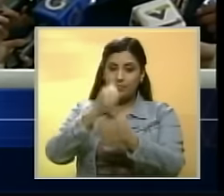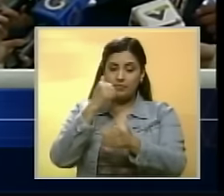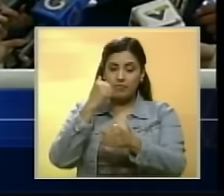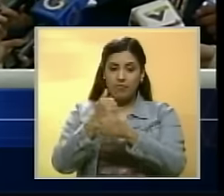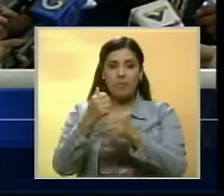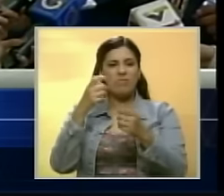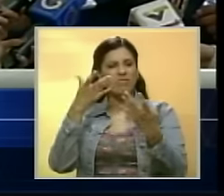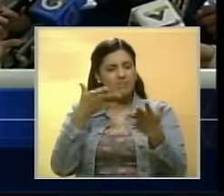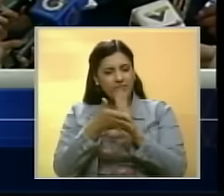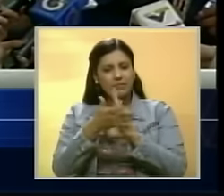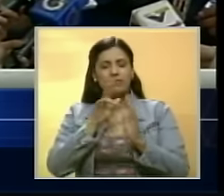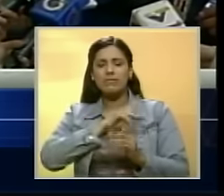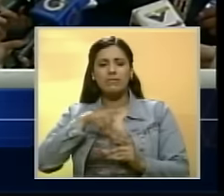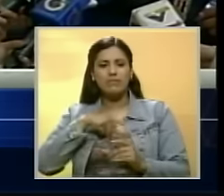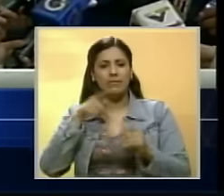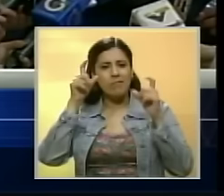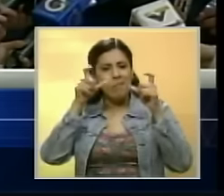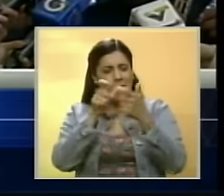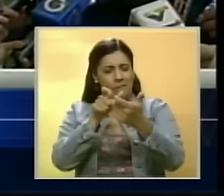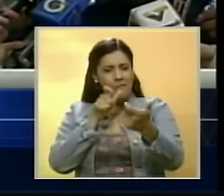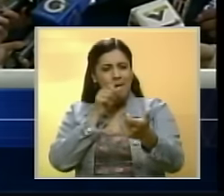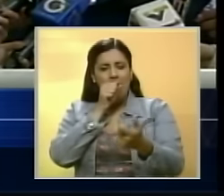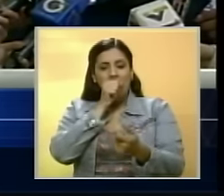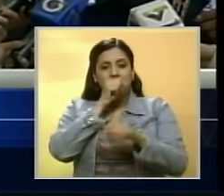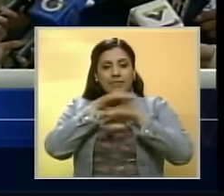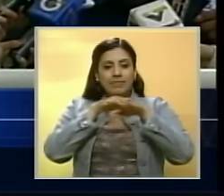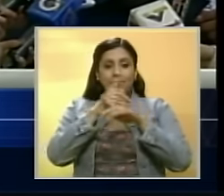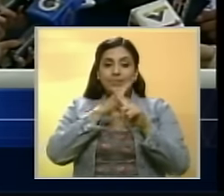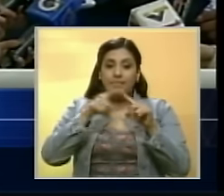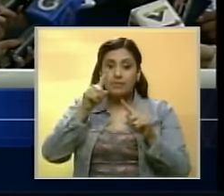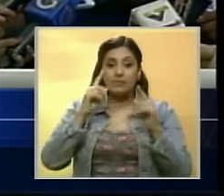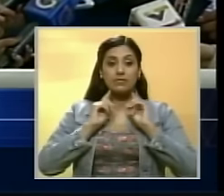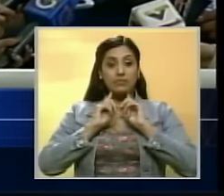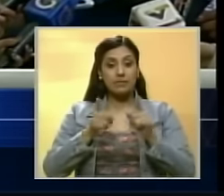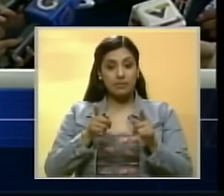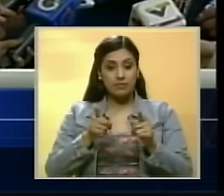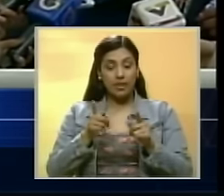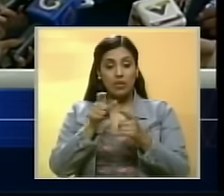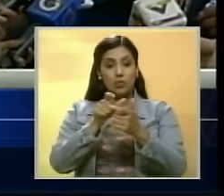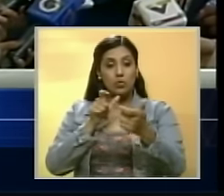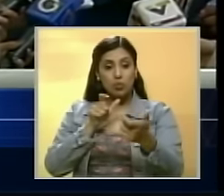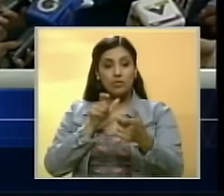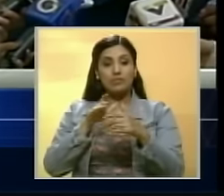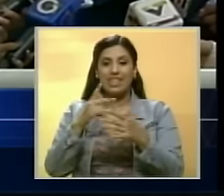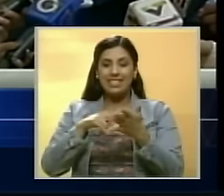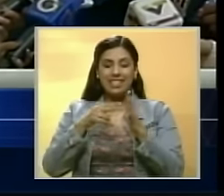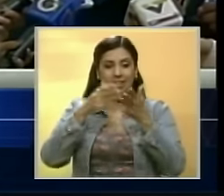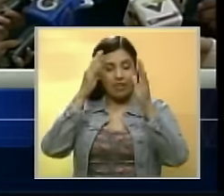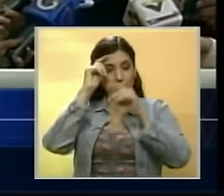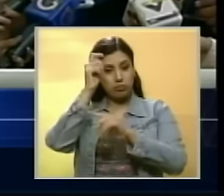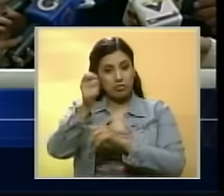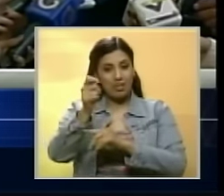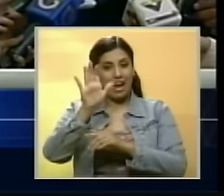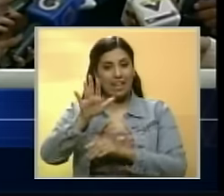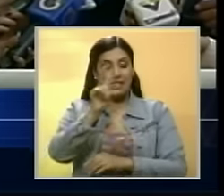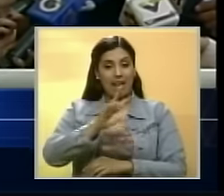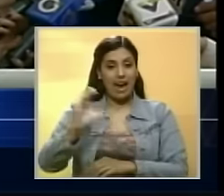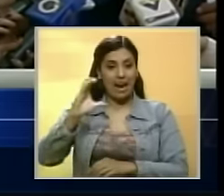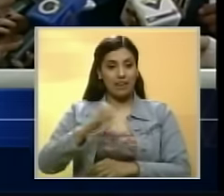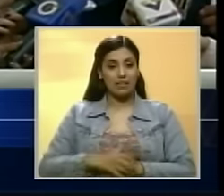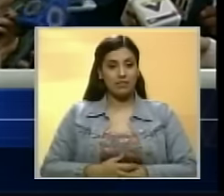en lo sucesivo no solo con la tumba de Rómulo Gallego sino en el cementerio del Sur que es un monumento patrimonial de